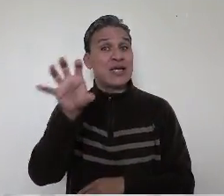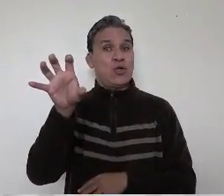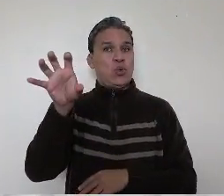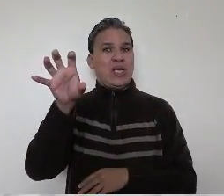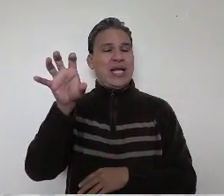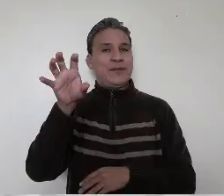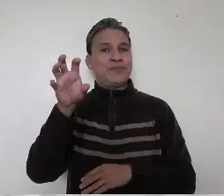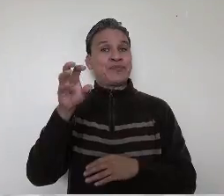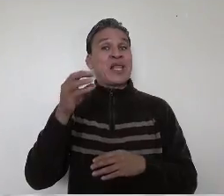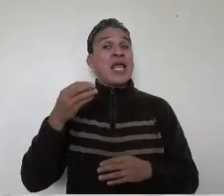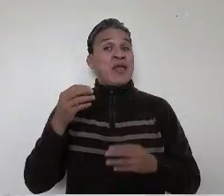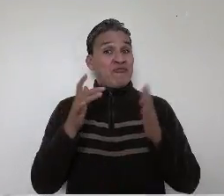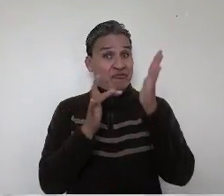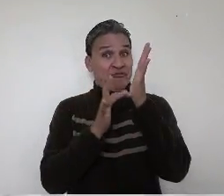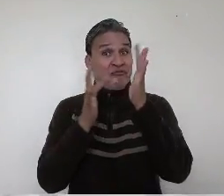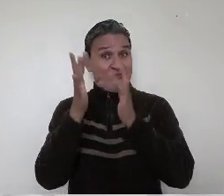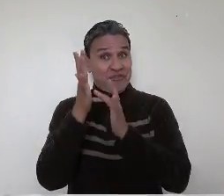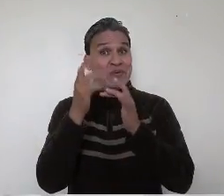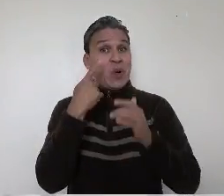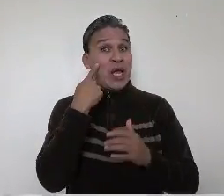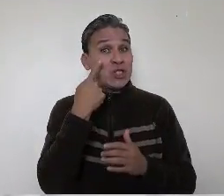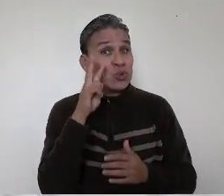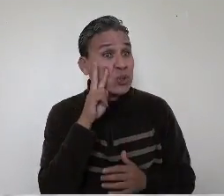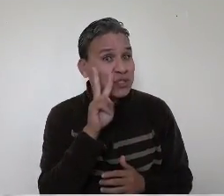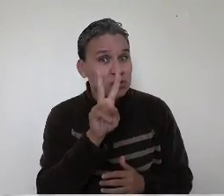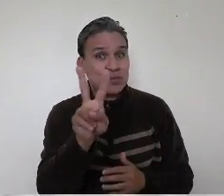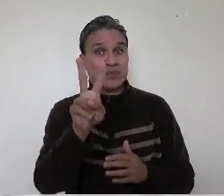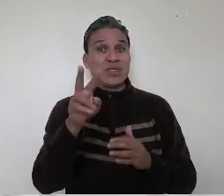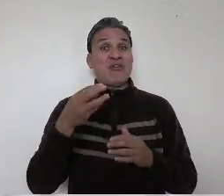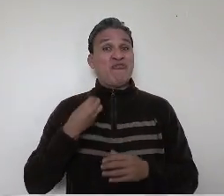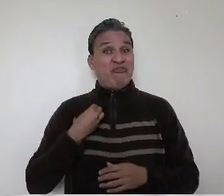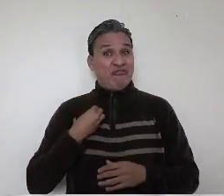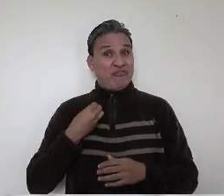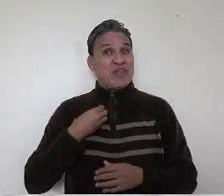vivo Jesucristo a través del testimonio de cada uno de nosotros?